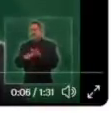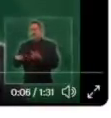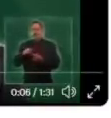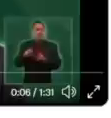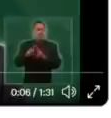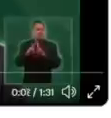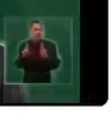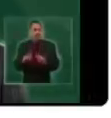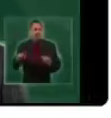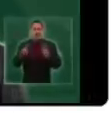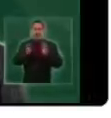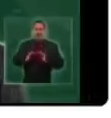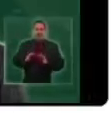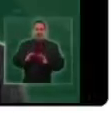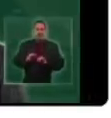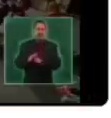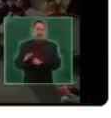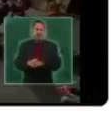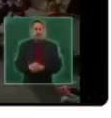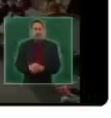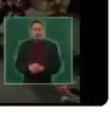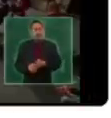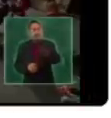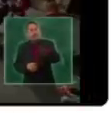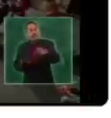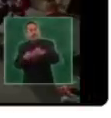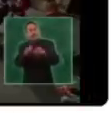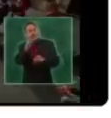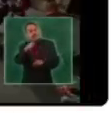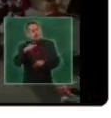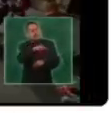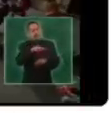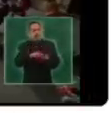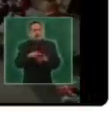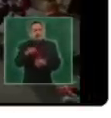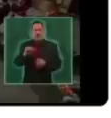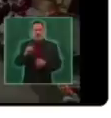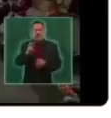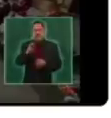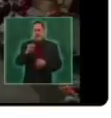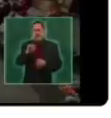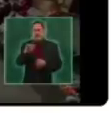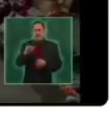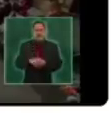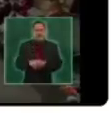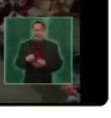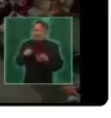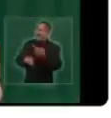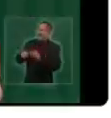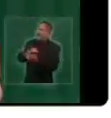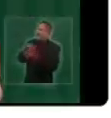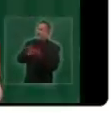paz y hay tranquilidad en el país. ¿Esto incluiría la parte de Aguililla, que es una parte que tiene... ¿Esto incluiría la parte de Aguililla, señor en presidente? En todos